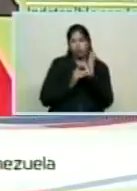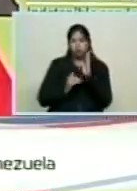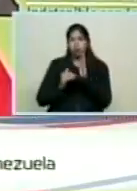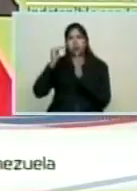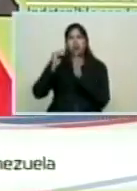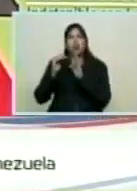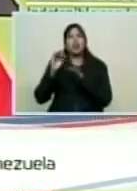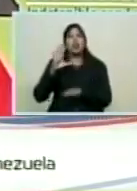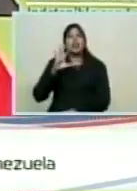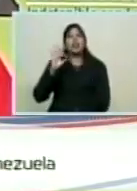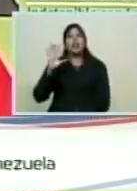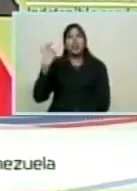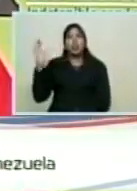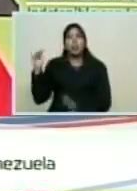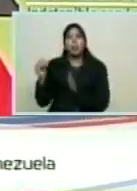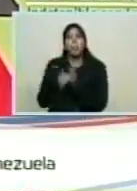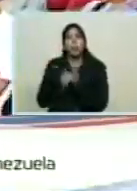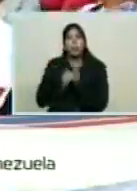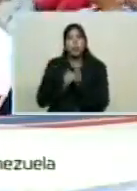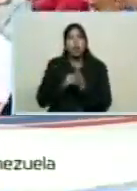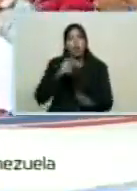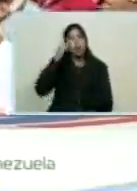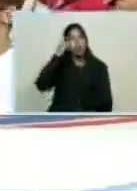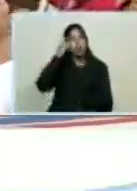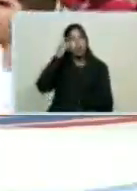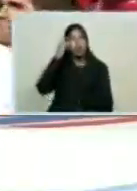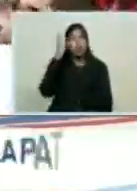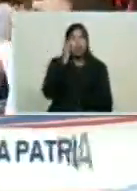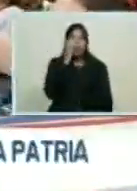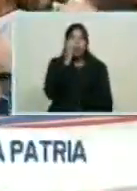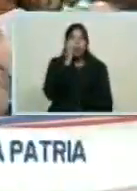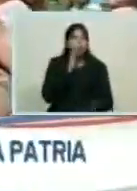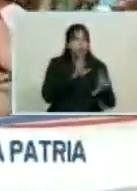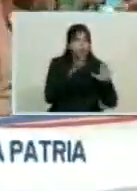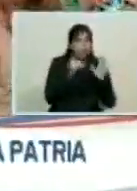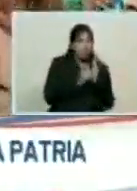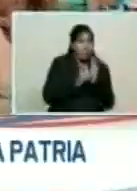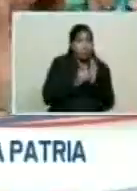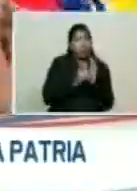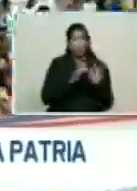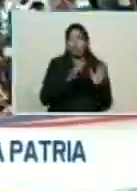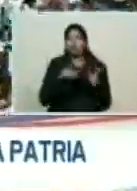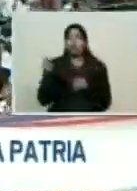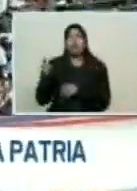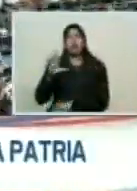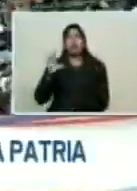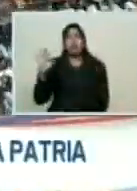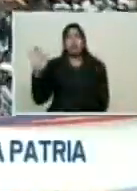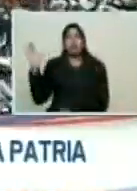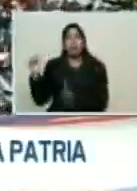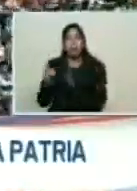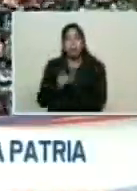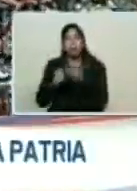el Día de las Madres, de 10 mil bolívares a 500 mil, ha aprobado los recursos.